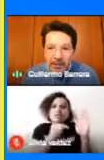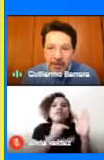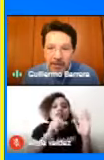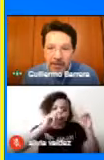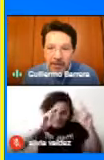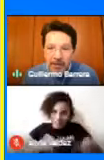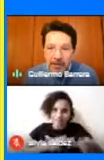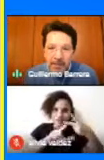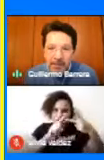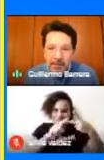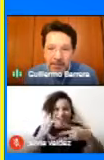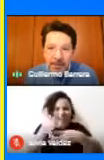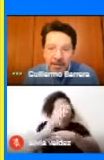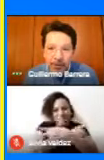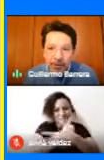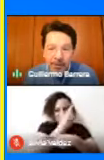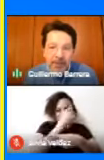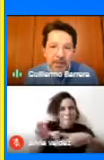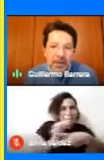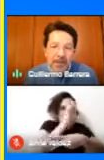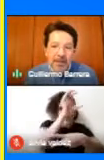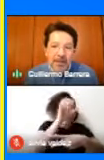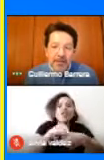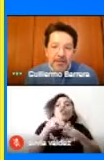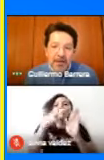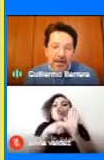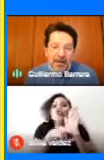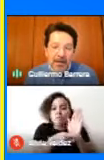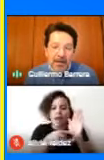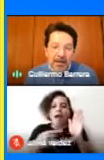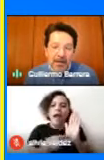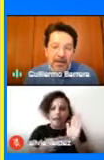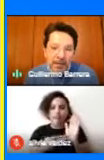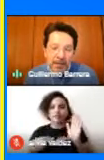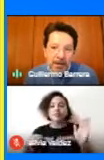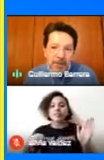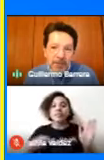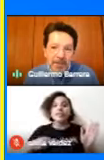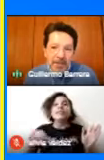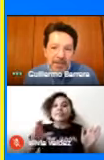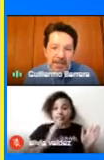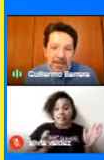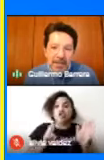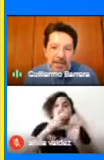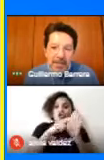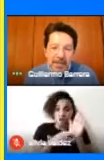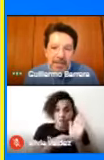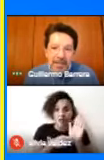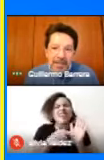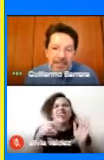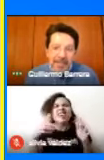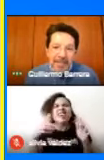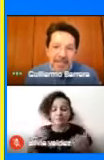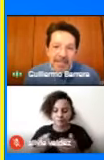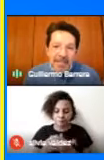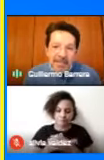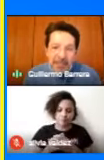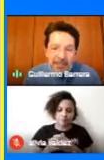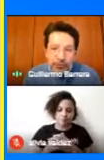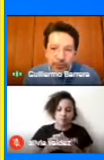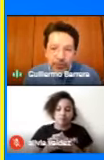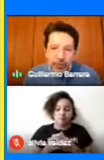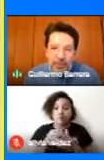les hablaba en la primera parte, de la normatividad. Tiene una característica normativa, y es que